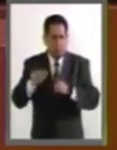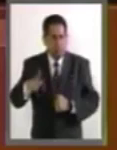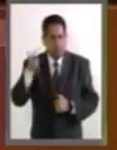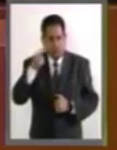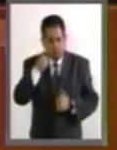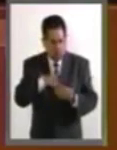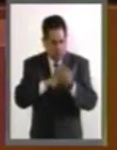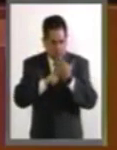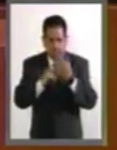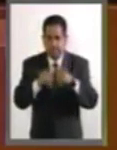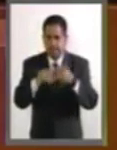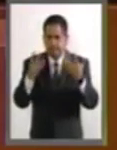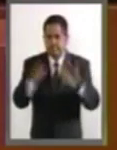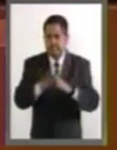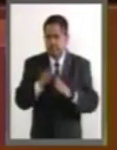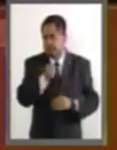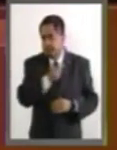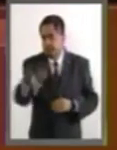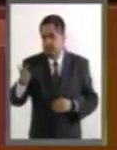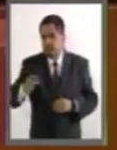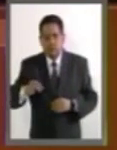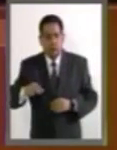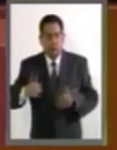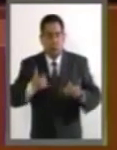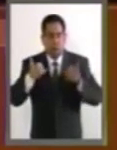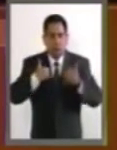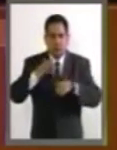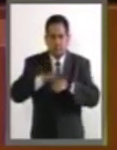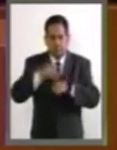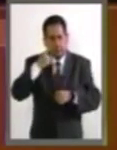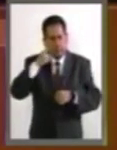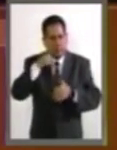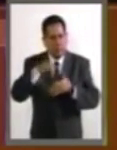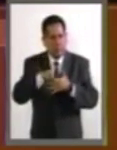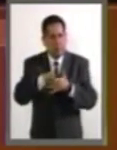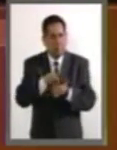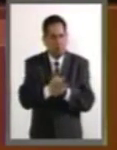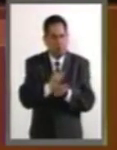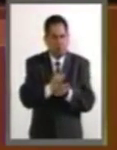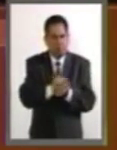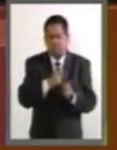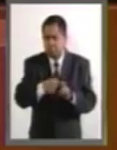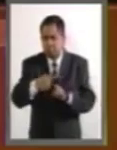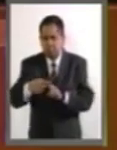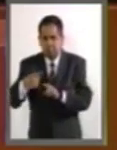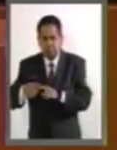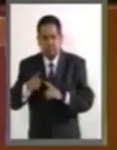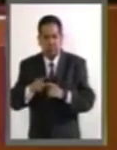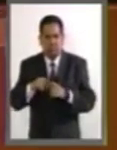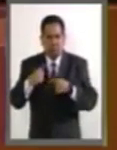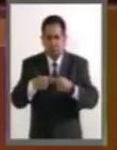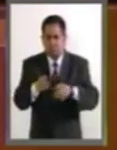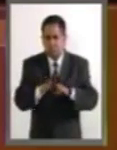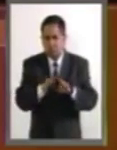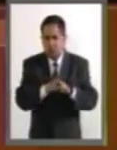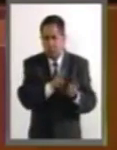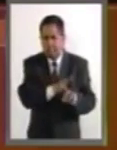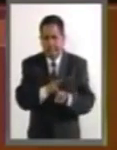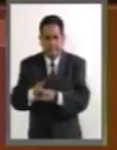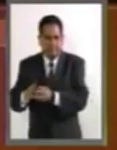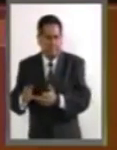manifiesto el incremento de los jóvenes en su actividad sexual y la falta de prevención en materia reproductiva de este sector de la